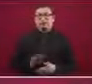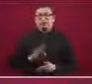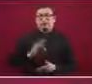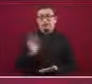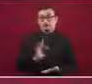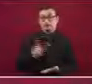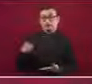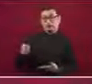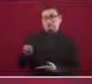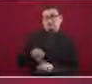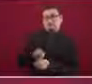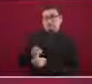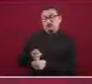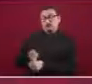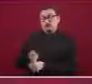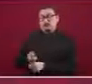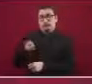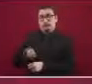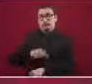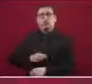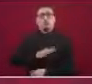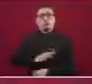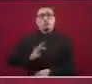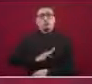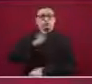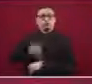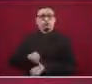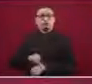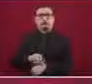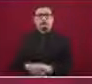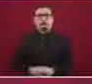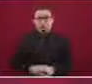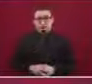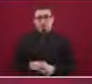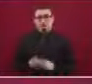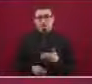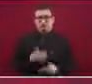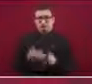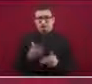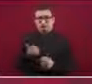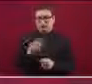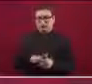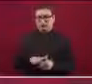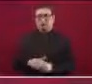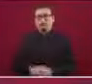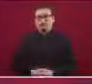atribuibles al investigado, que son sancionables a través de procedimientos administrativos disciplinarios.